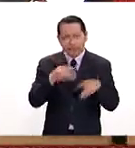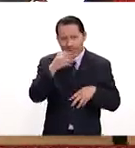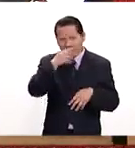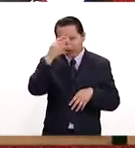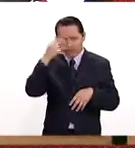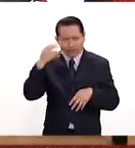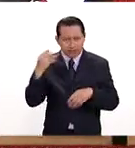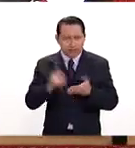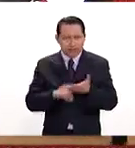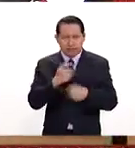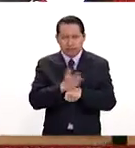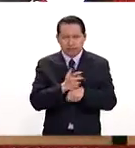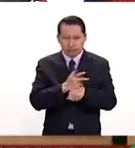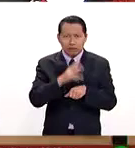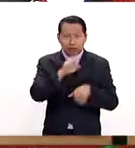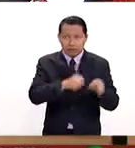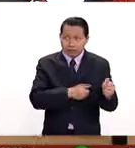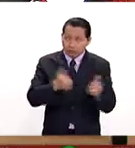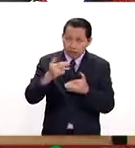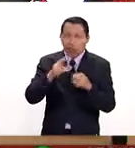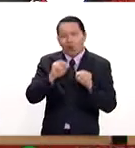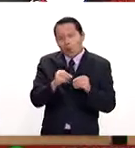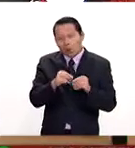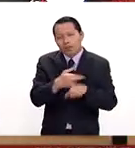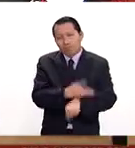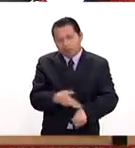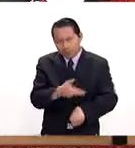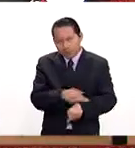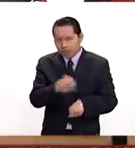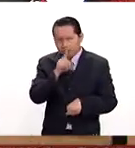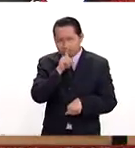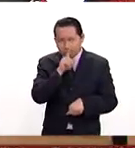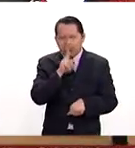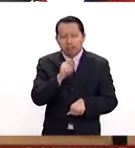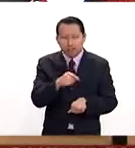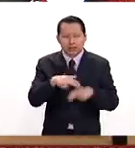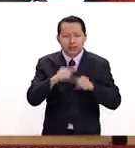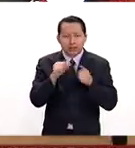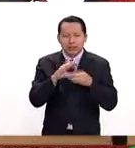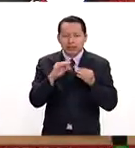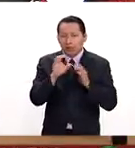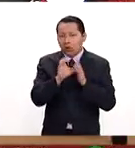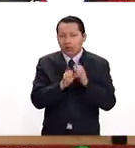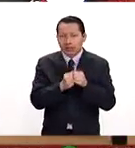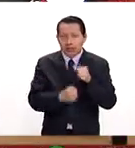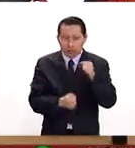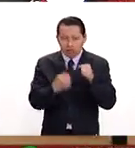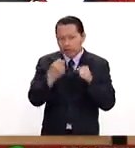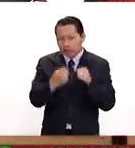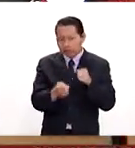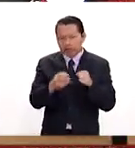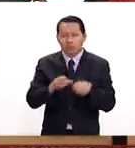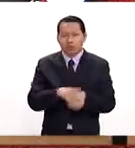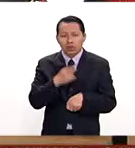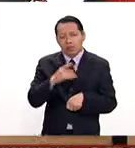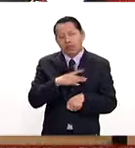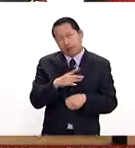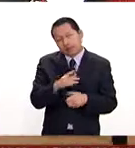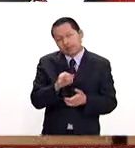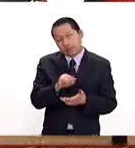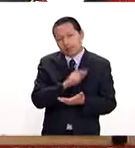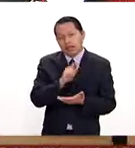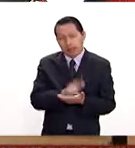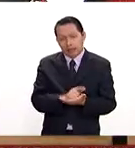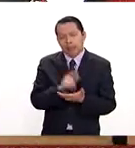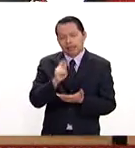que estaban en Estados Unidos o que estaban en tránsito. Nadie se ha pronunciado sobre la constitucionalidad de esta medida porque Correcto. finalmente es legal, o